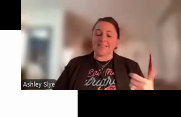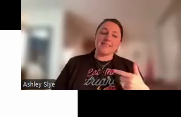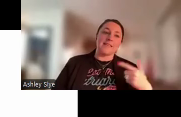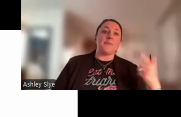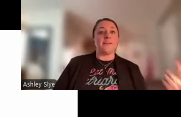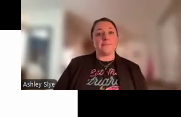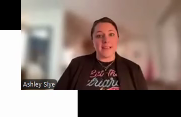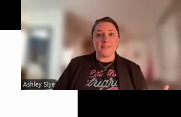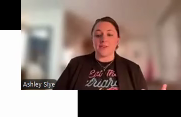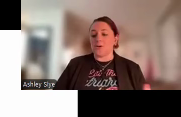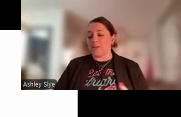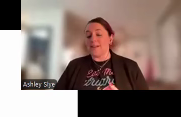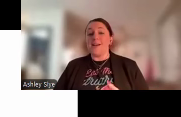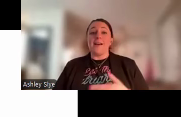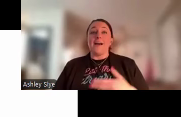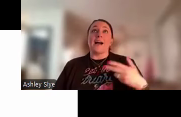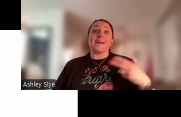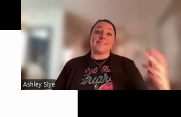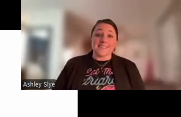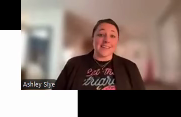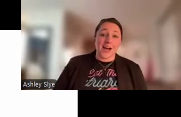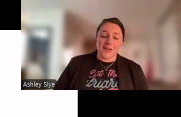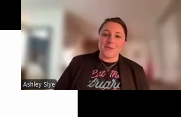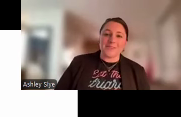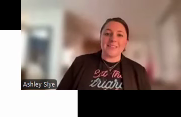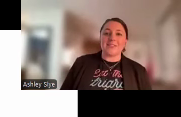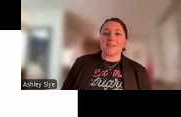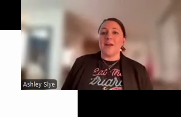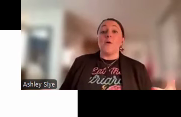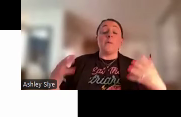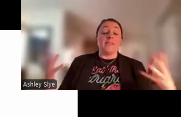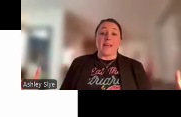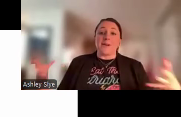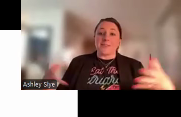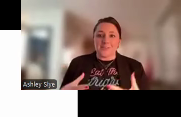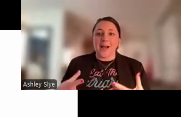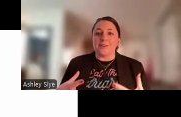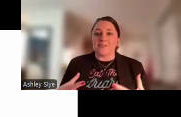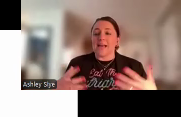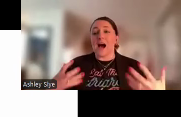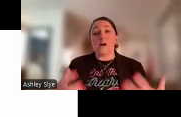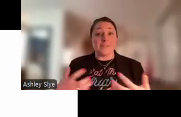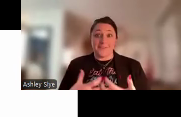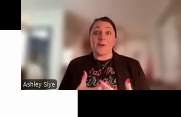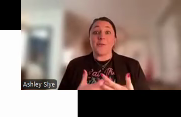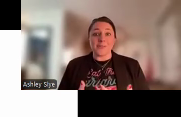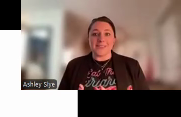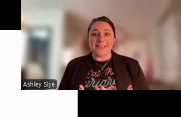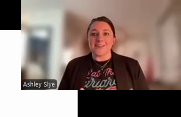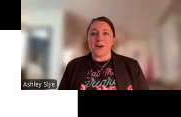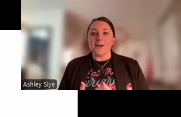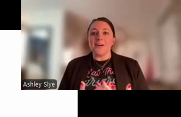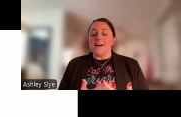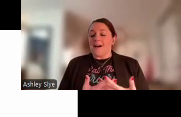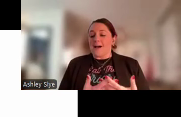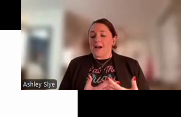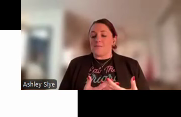Y la verdad es que cuando hablamos de prevención es como las bases de la prevención. em,